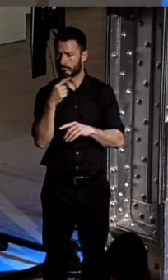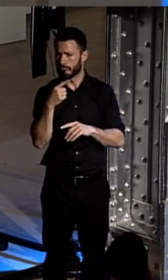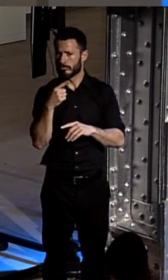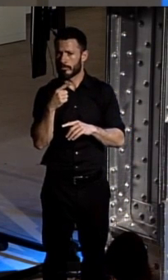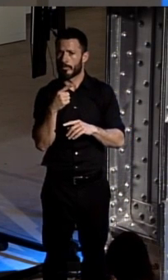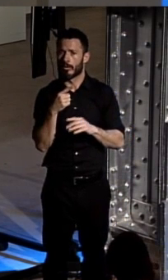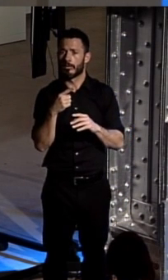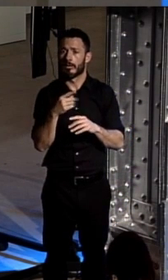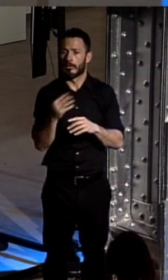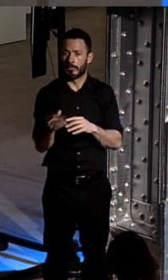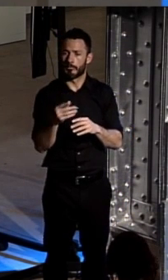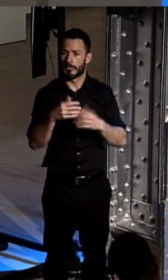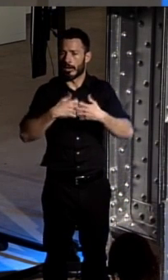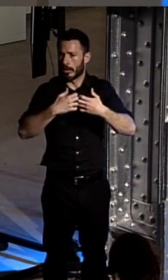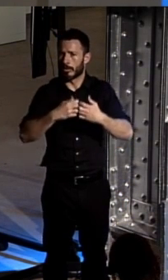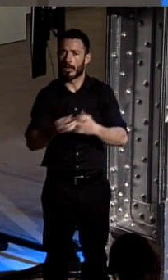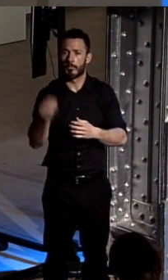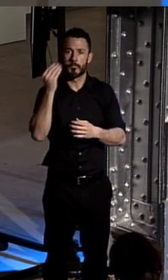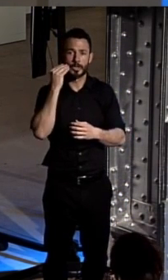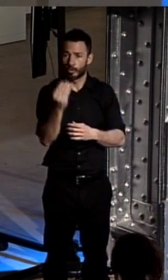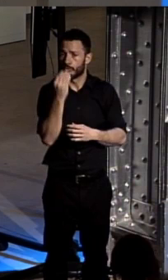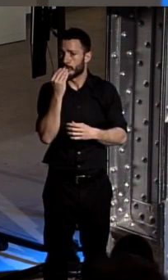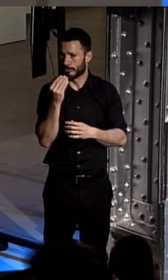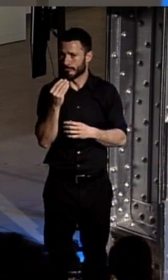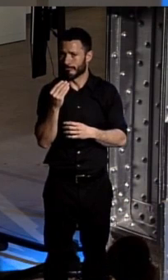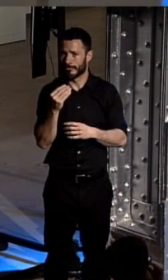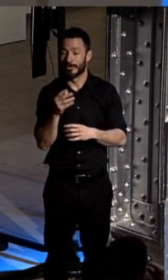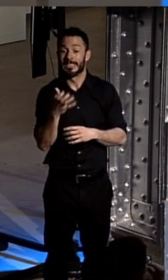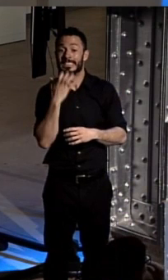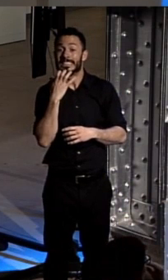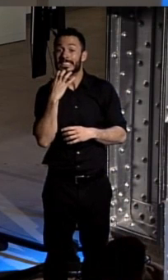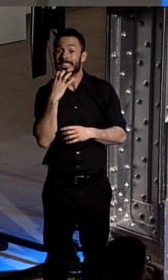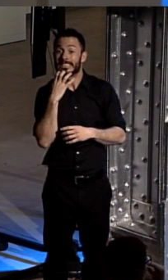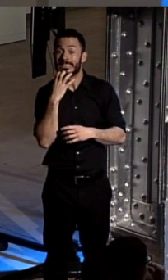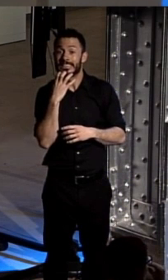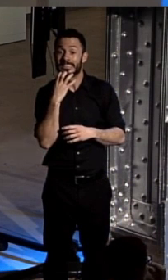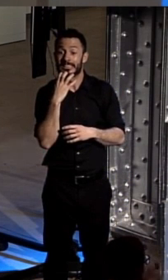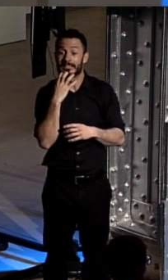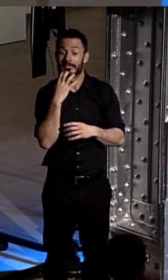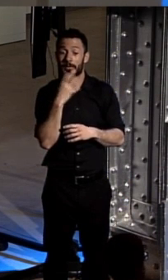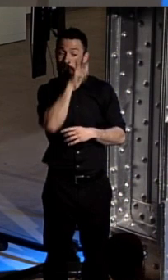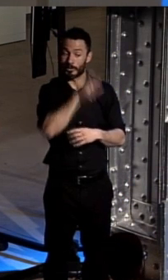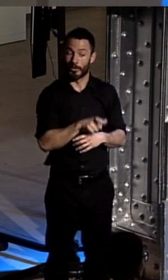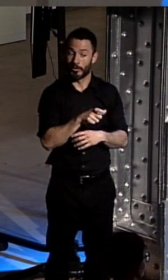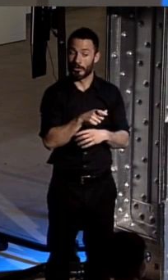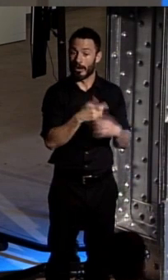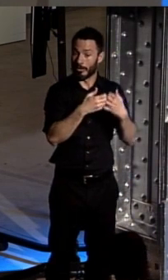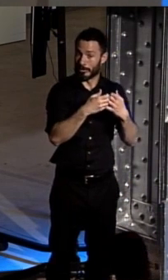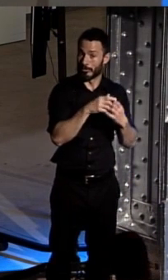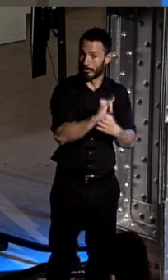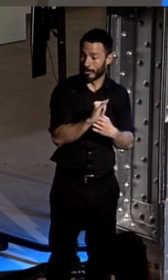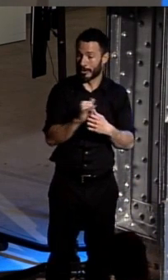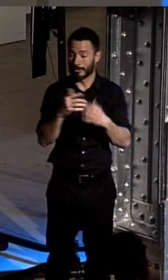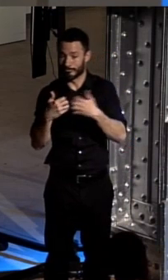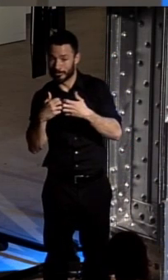teléfono que te da besos. Entonces metes ahí los labios y la otra persona tiene el otro accesorio en su teléfono y entonces te puede enviar un beso y